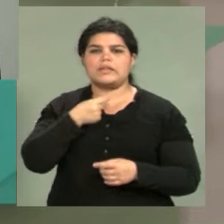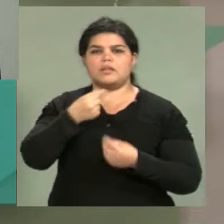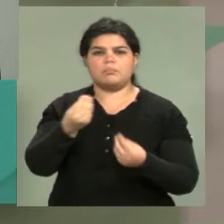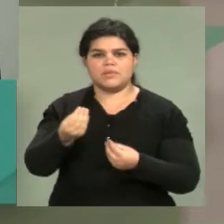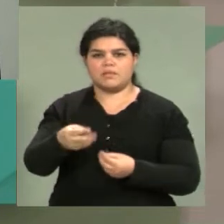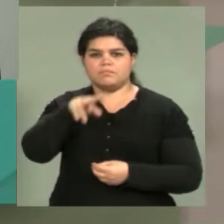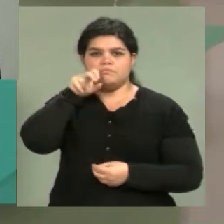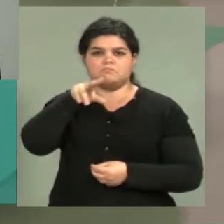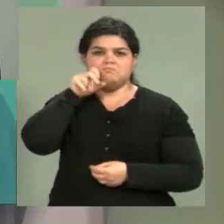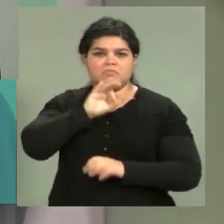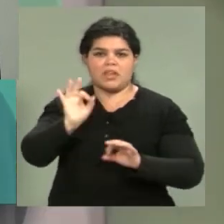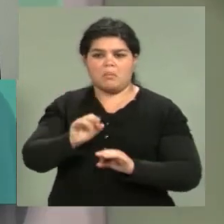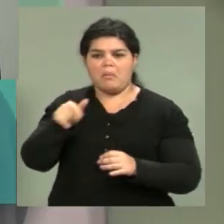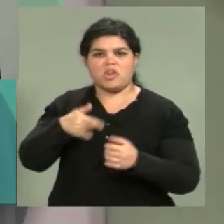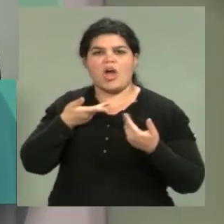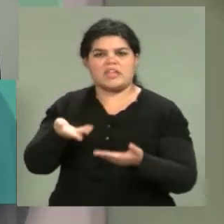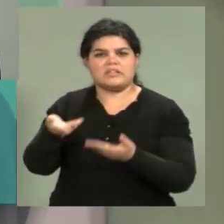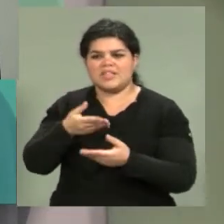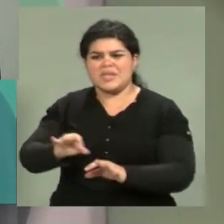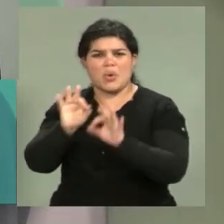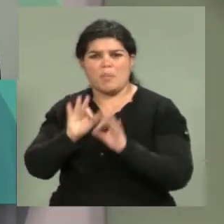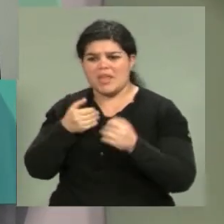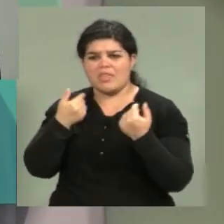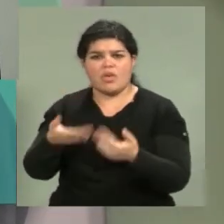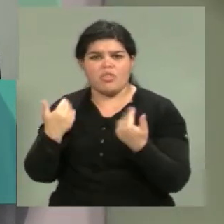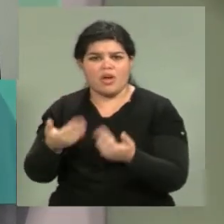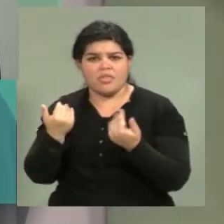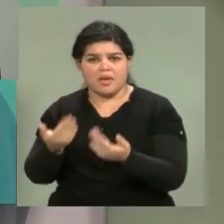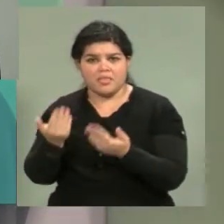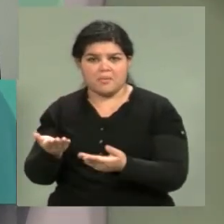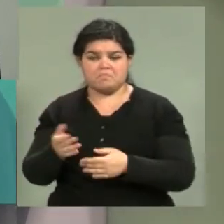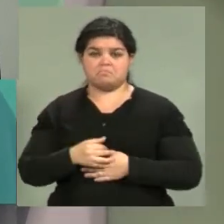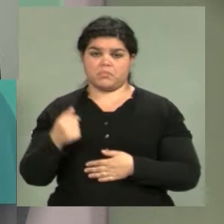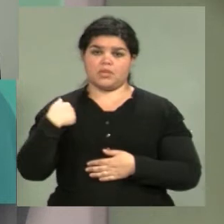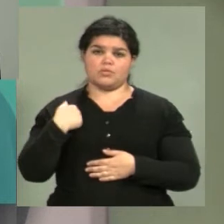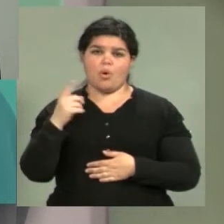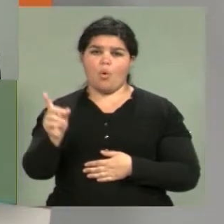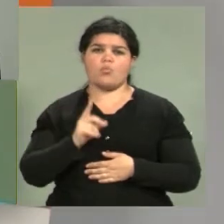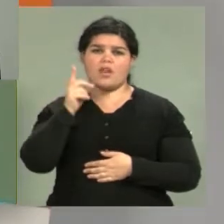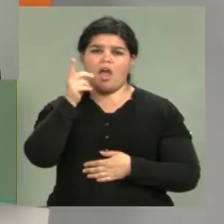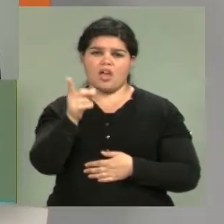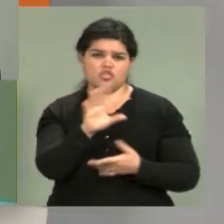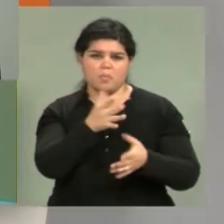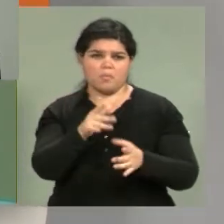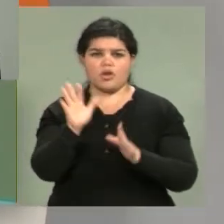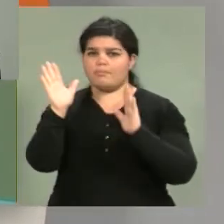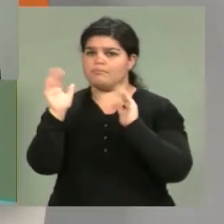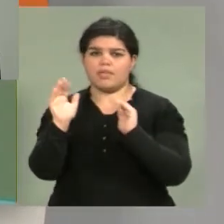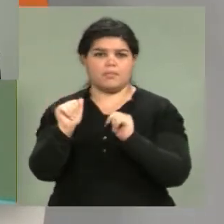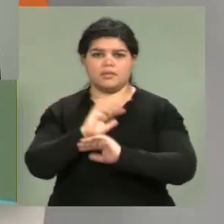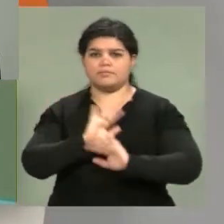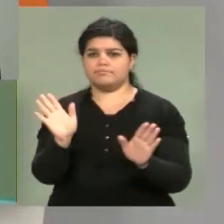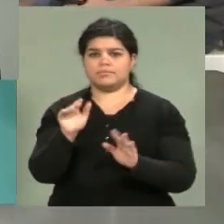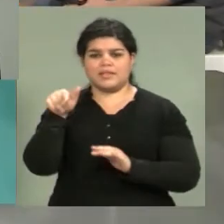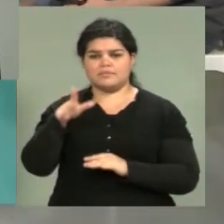persona no sobrevive. Yo prácticamente al año me despedí de Marcelo, viendo de